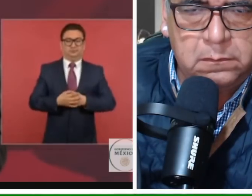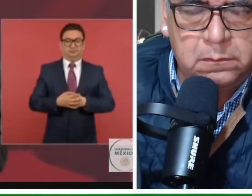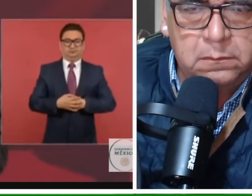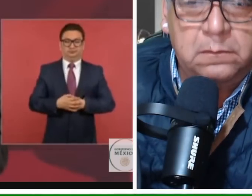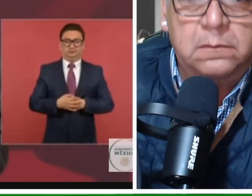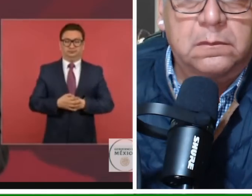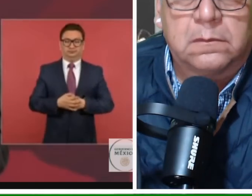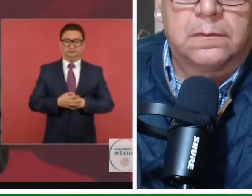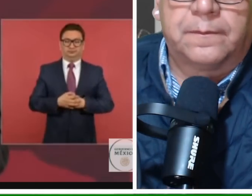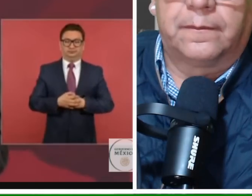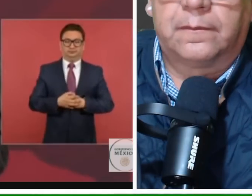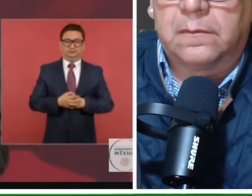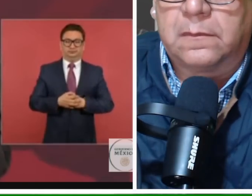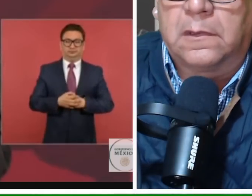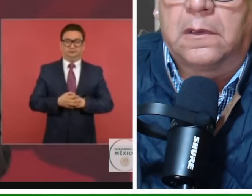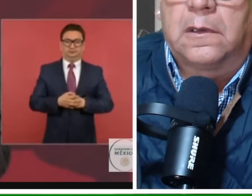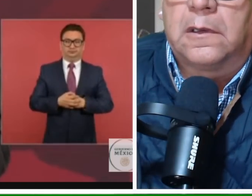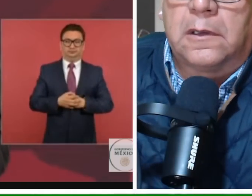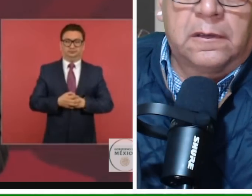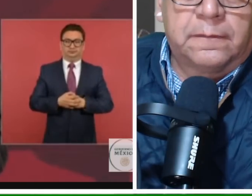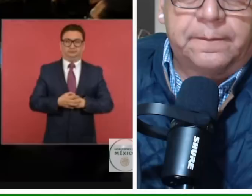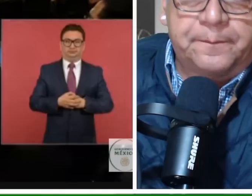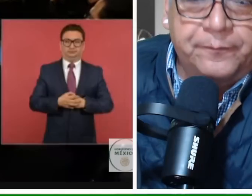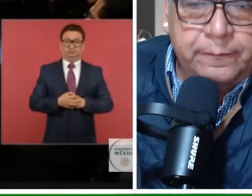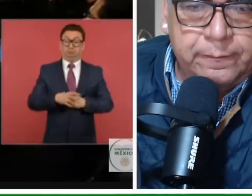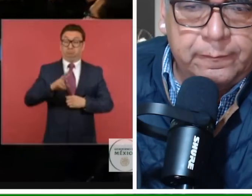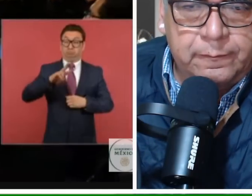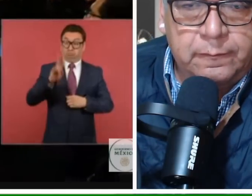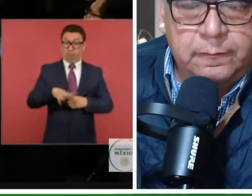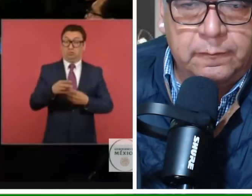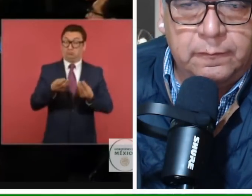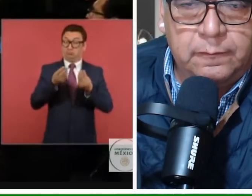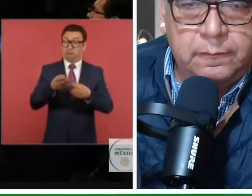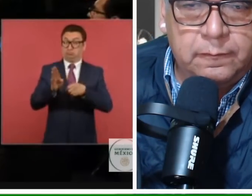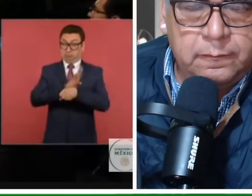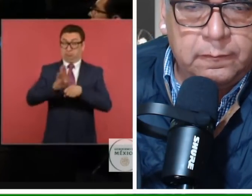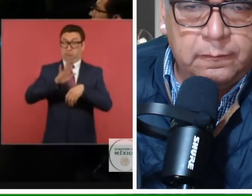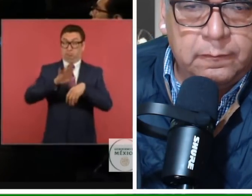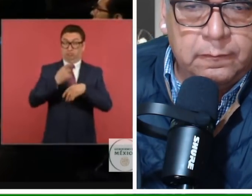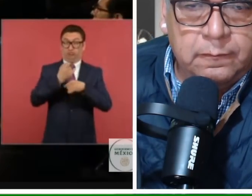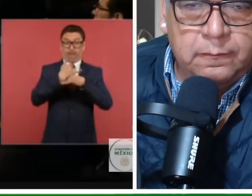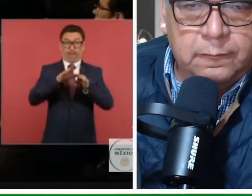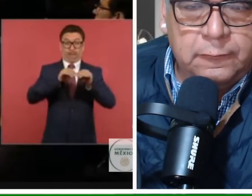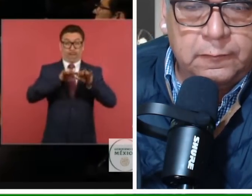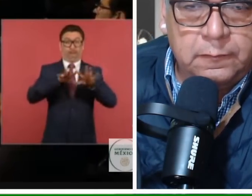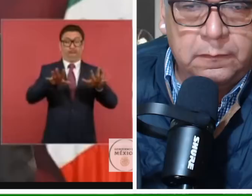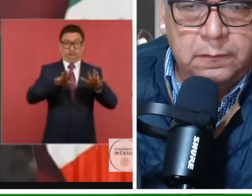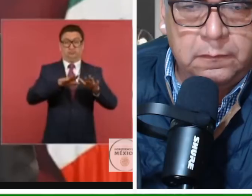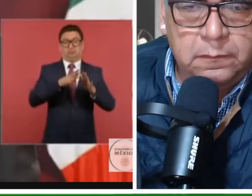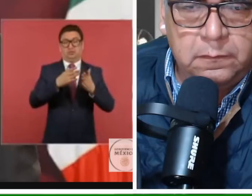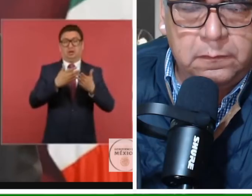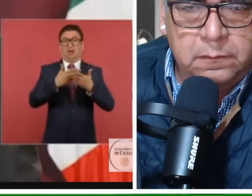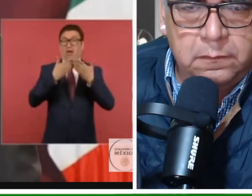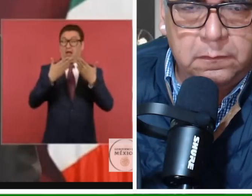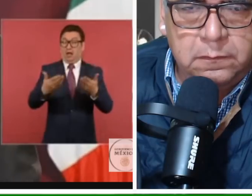realmente muy benéfico el que se esté llevando a cabo este